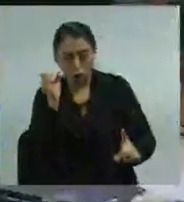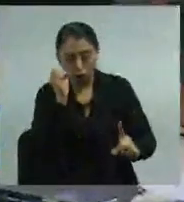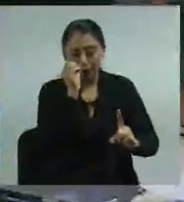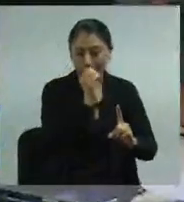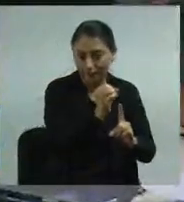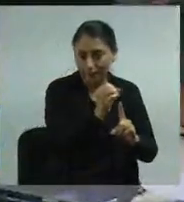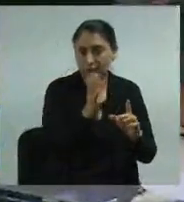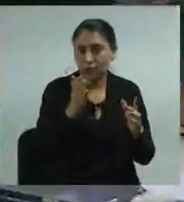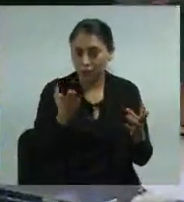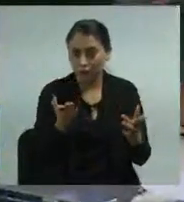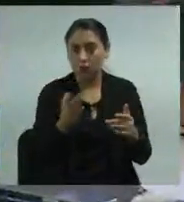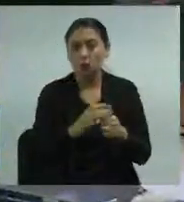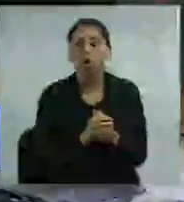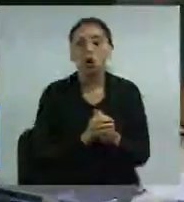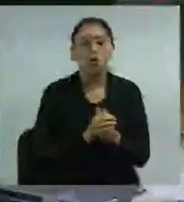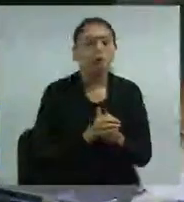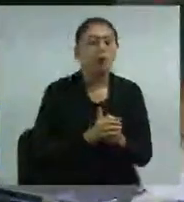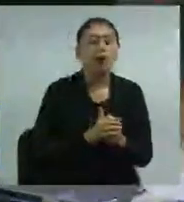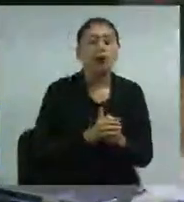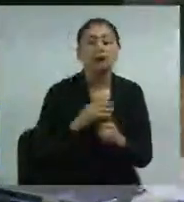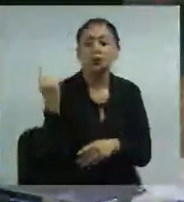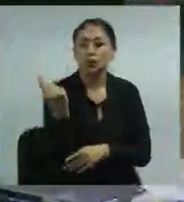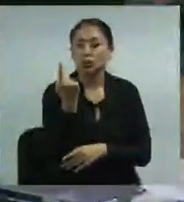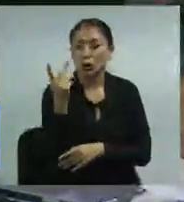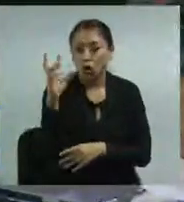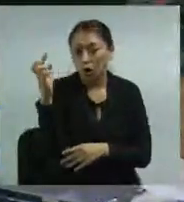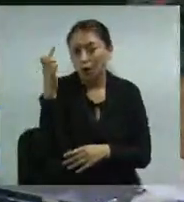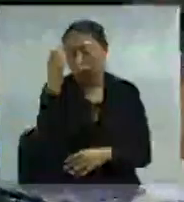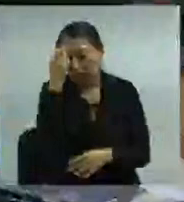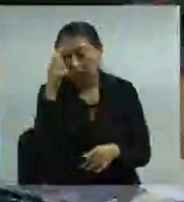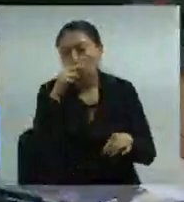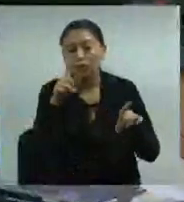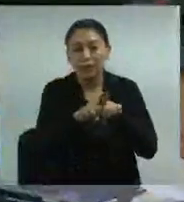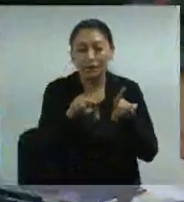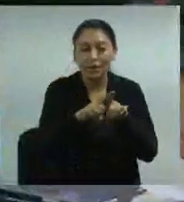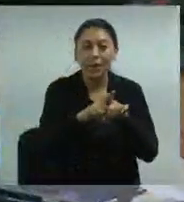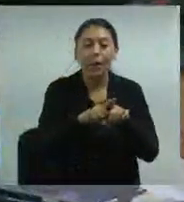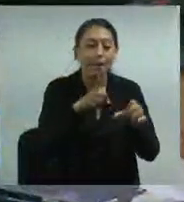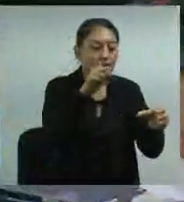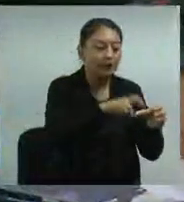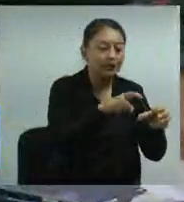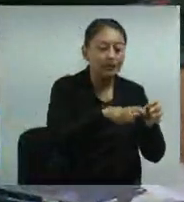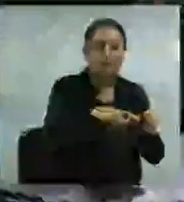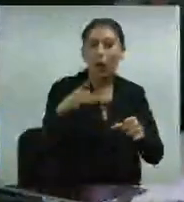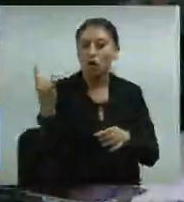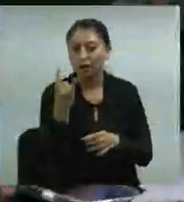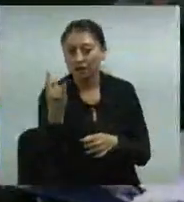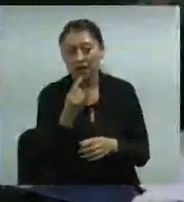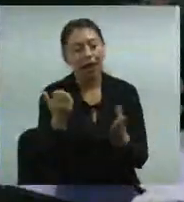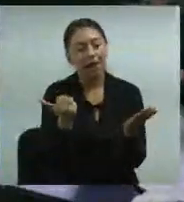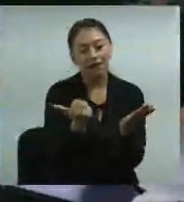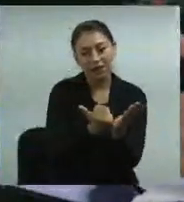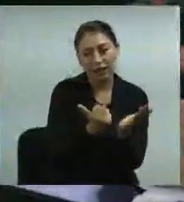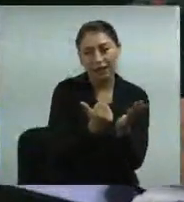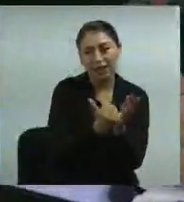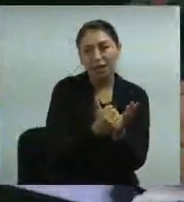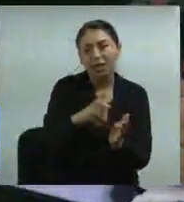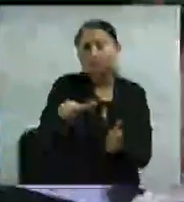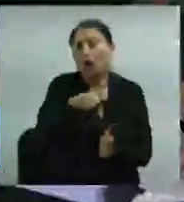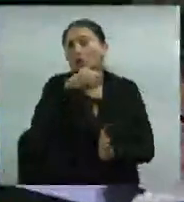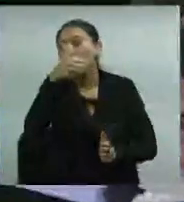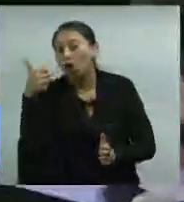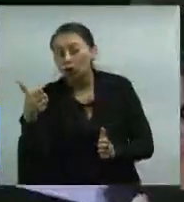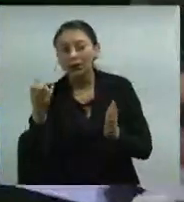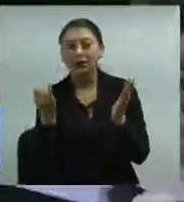que todo sea político. Participa la academia, participan universidades, participan otra serie